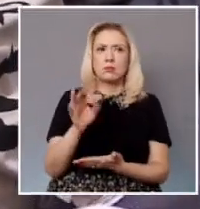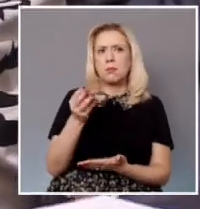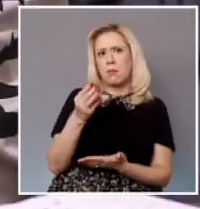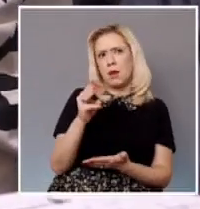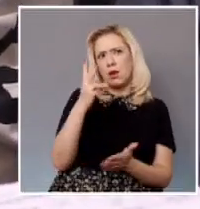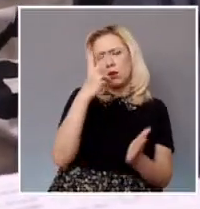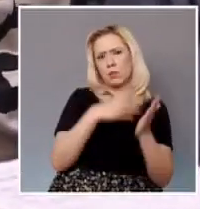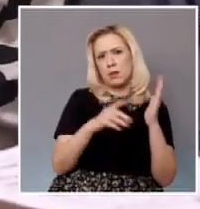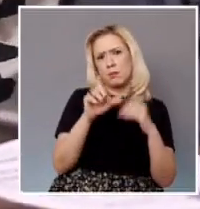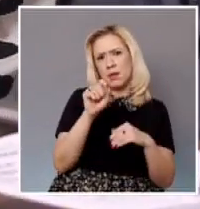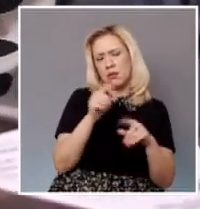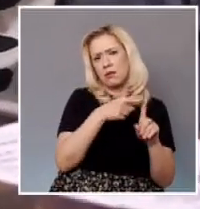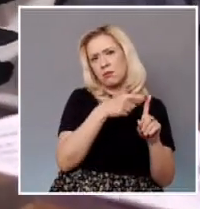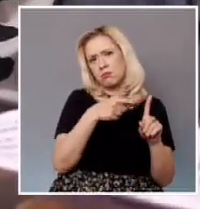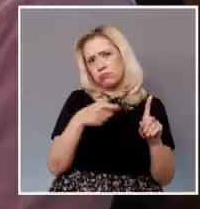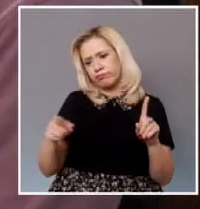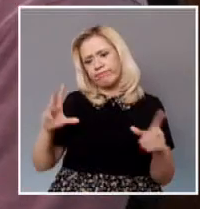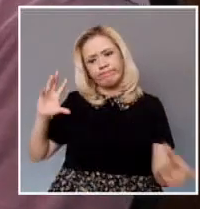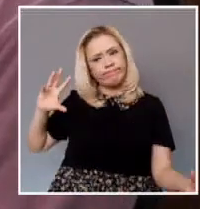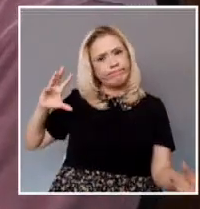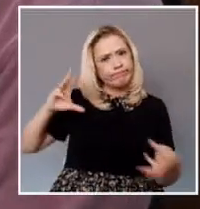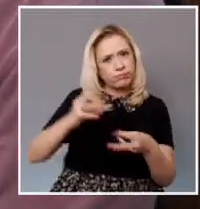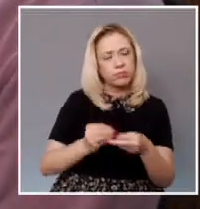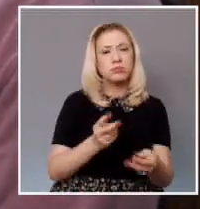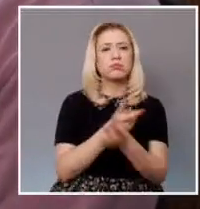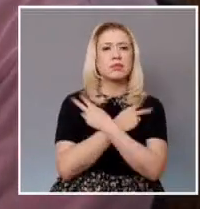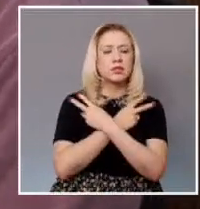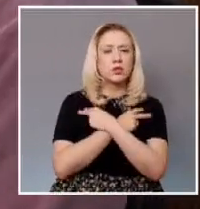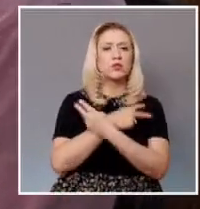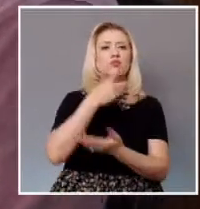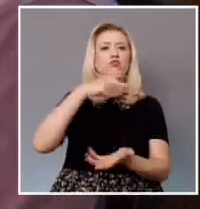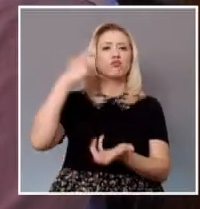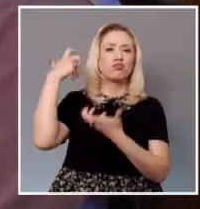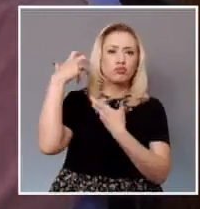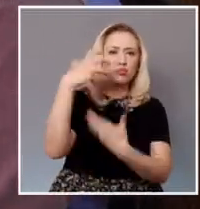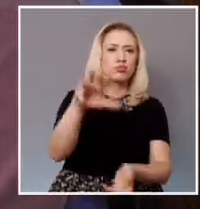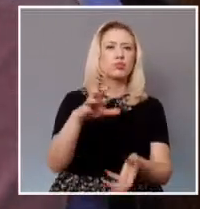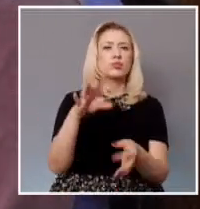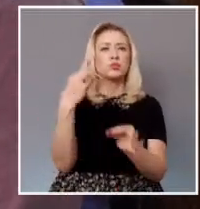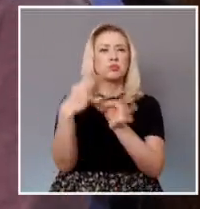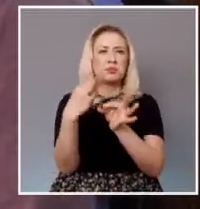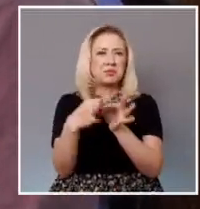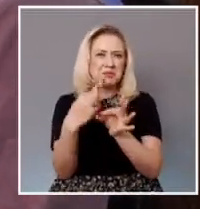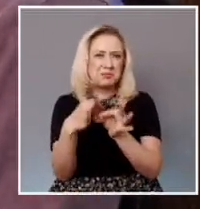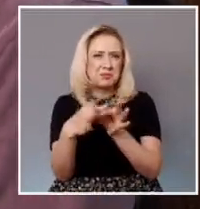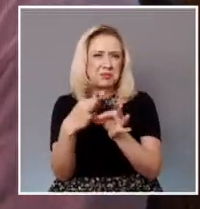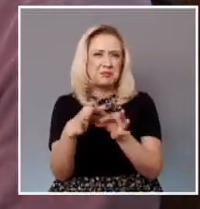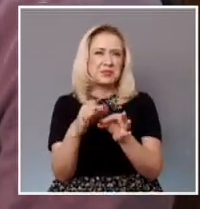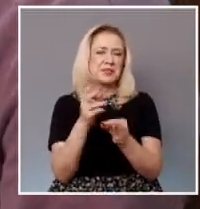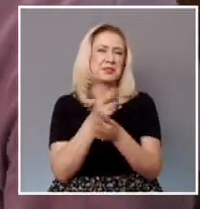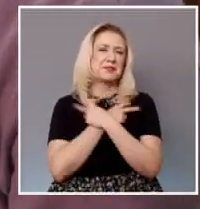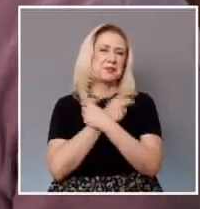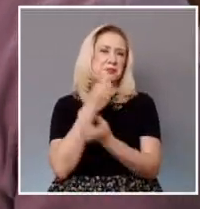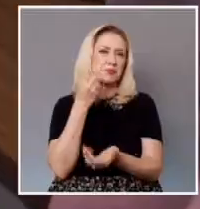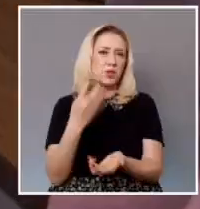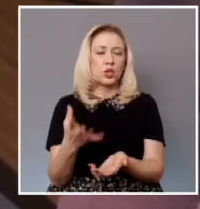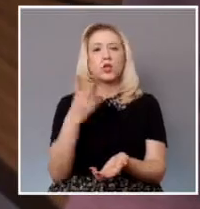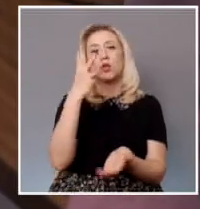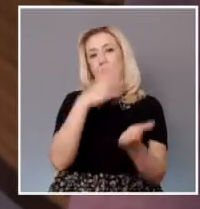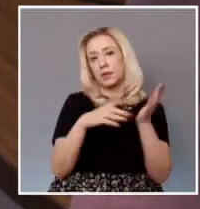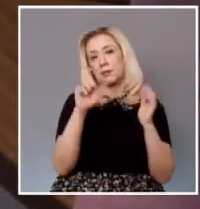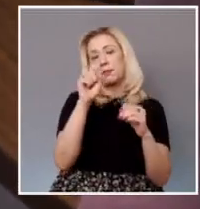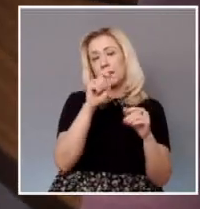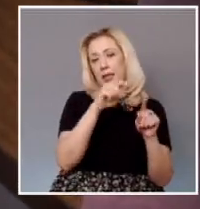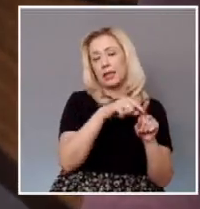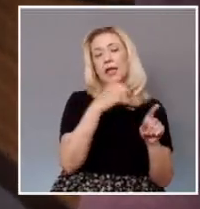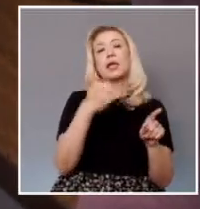como la parte proporcional de vacaciones, aguinaldo y prima vacacional correspondientes a 2020, así como la prima de antigüedad